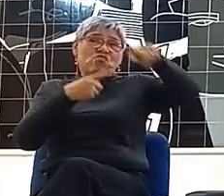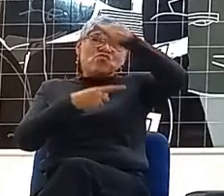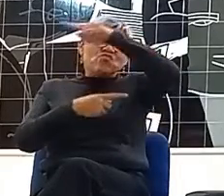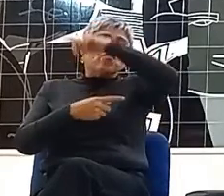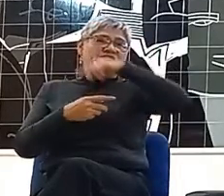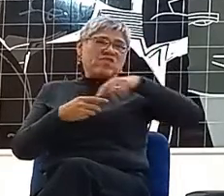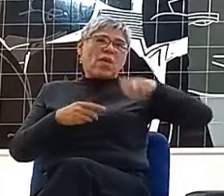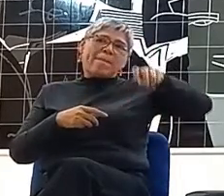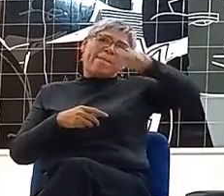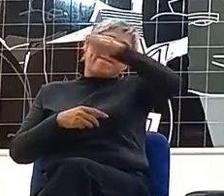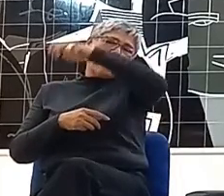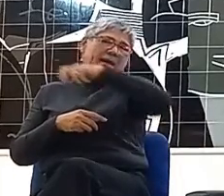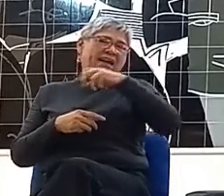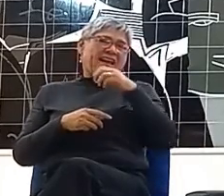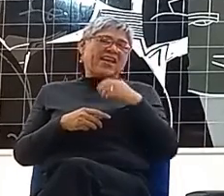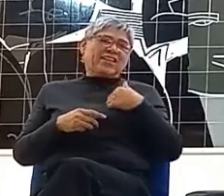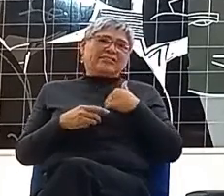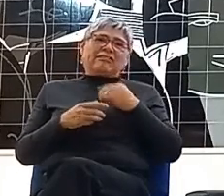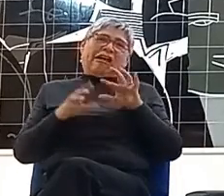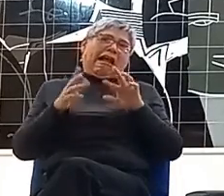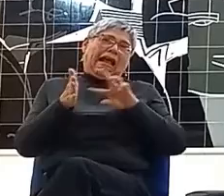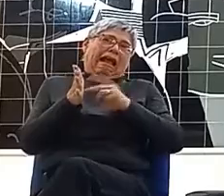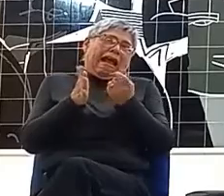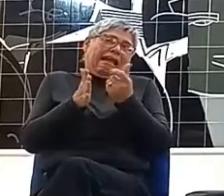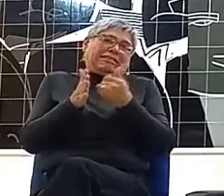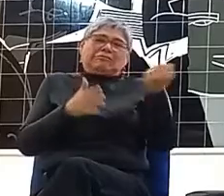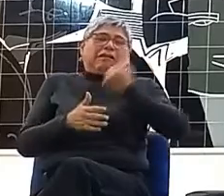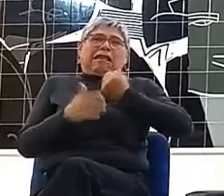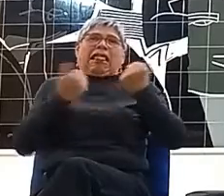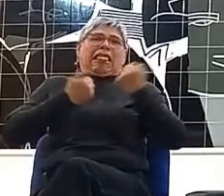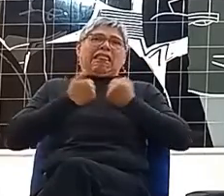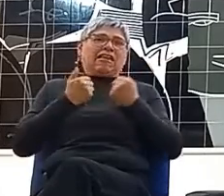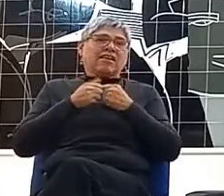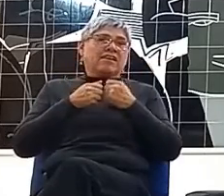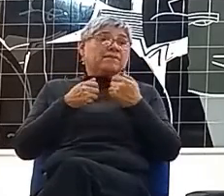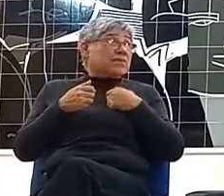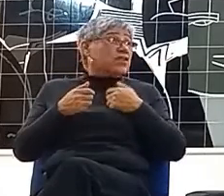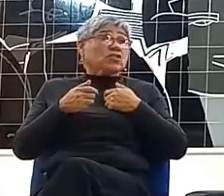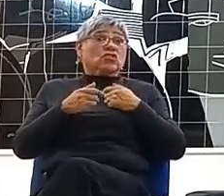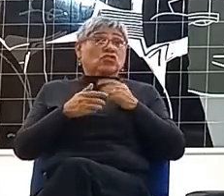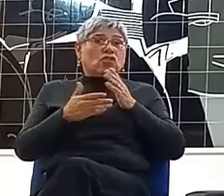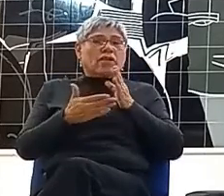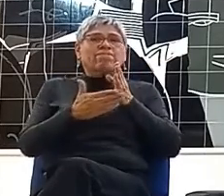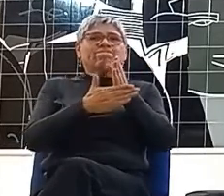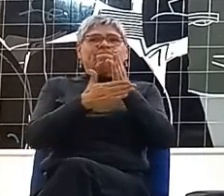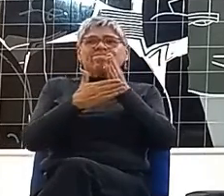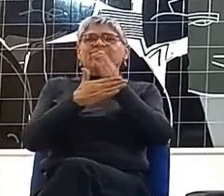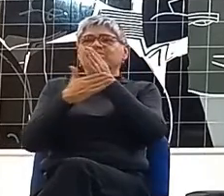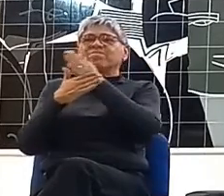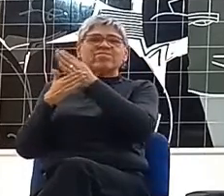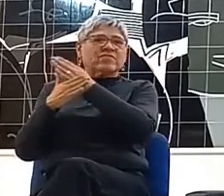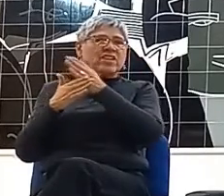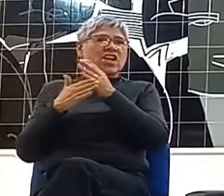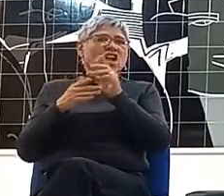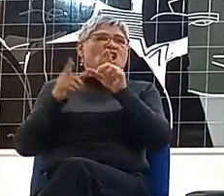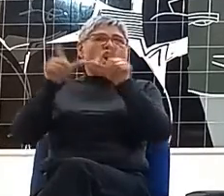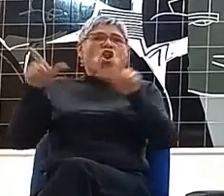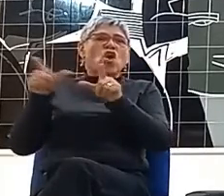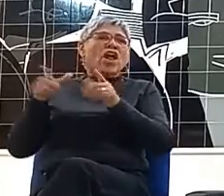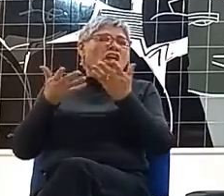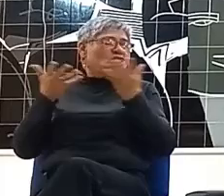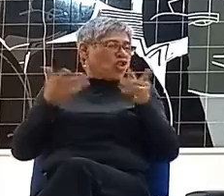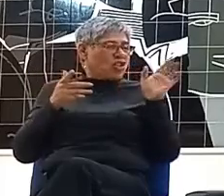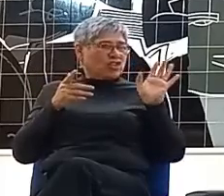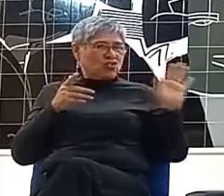digamos como un acto quizá masoquista, hemos hecho la correría de ir por los lugares donde Alberto tenía su casa